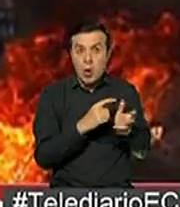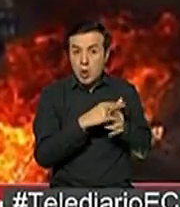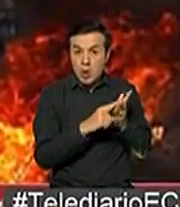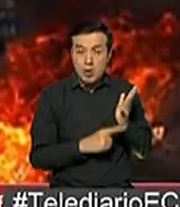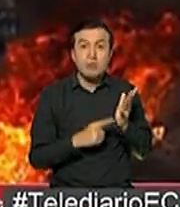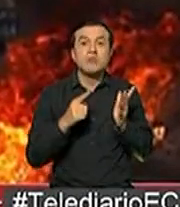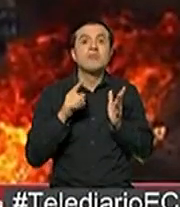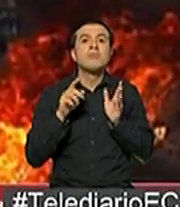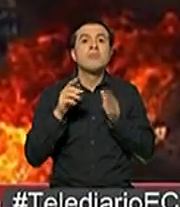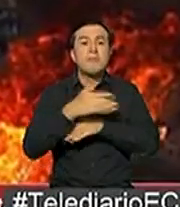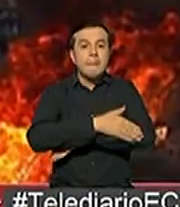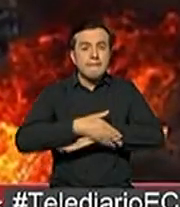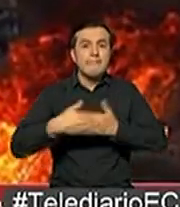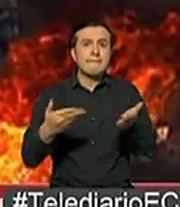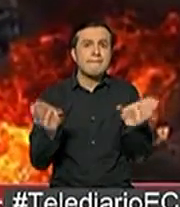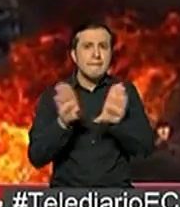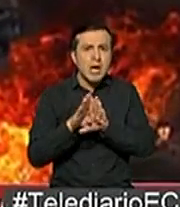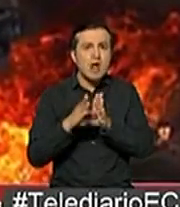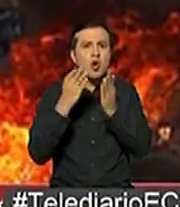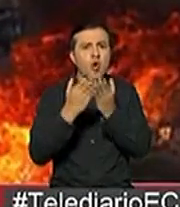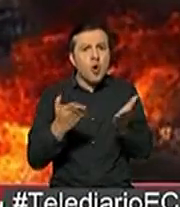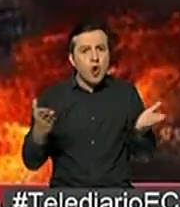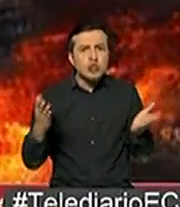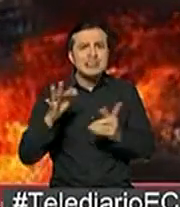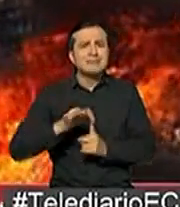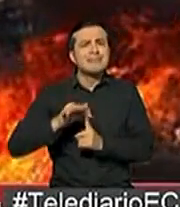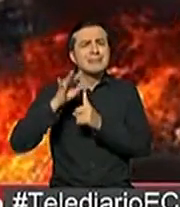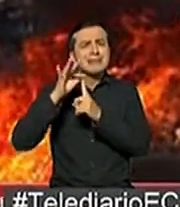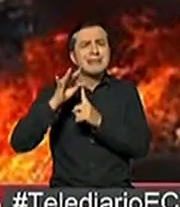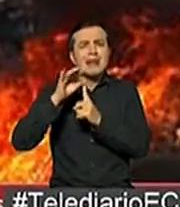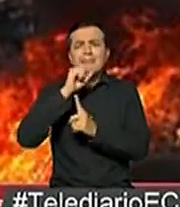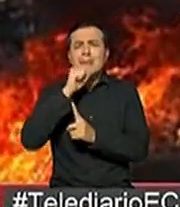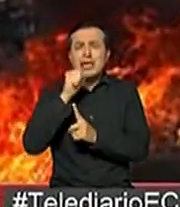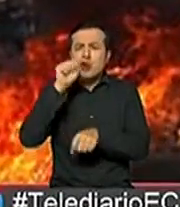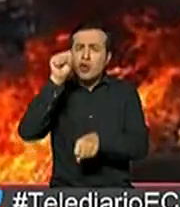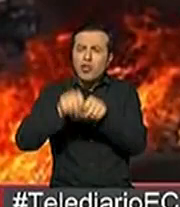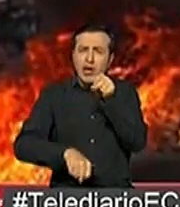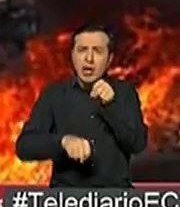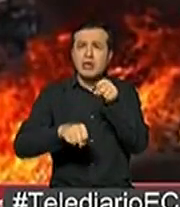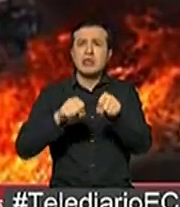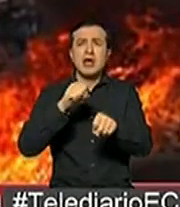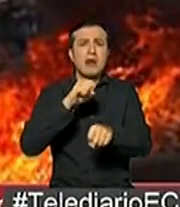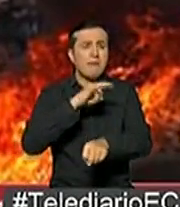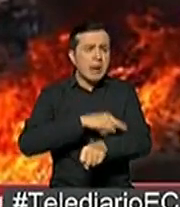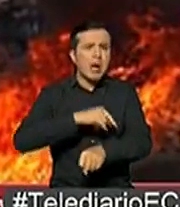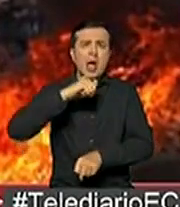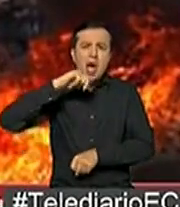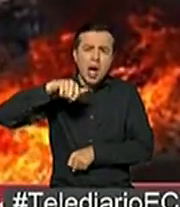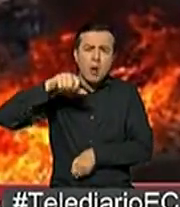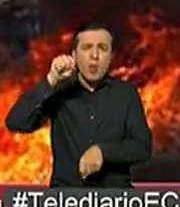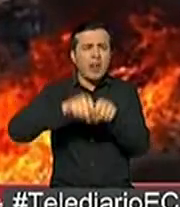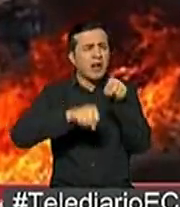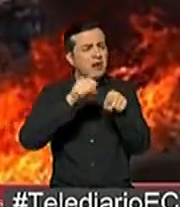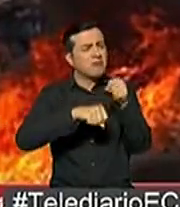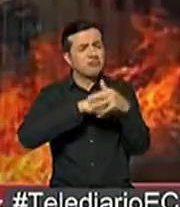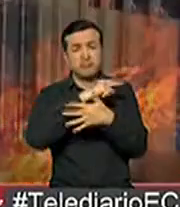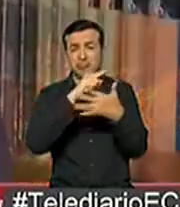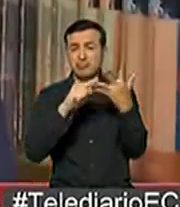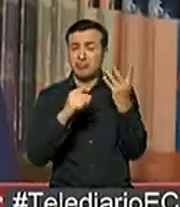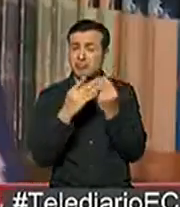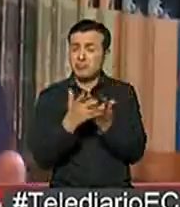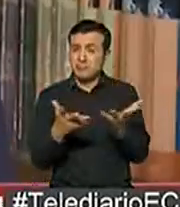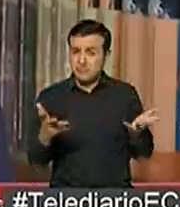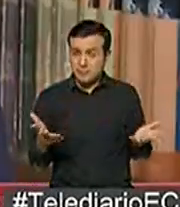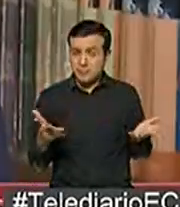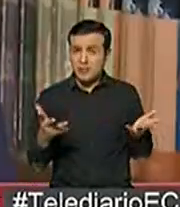servicio público destrucción de bienes patrimoniales obstaculización de tareas sanitarias y humanitarias entre otros el